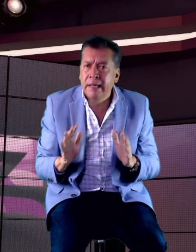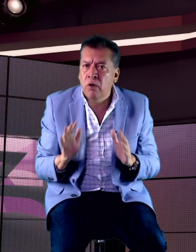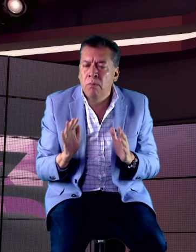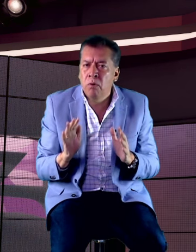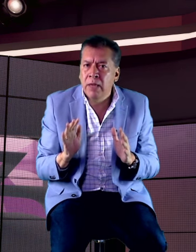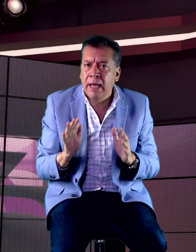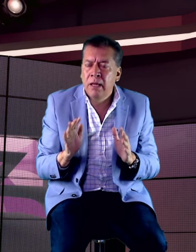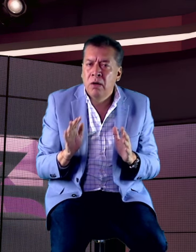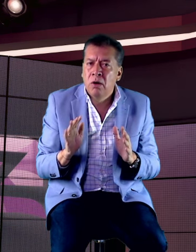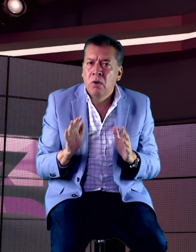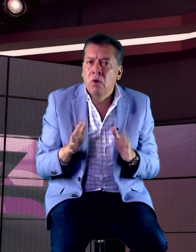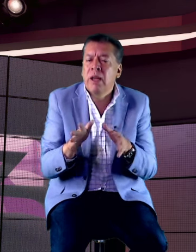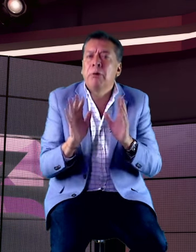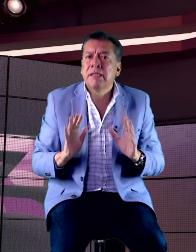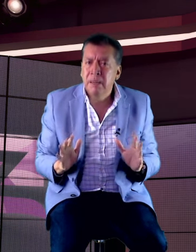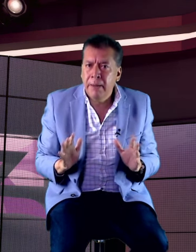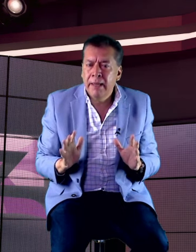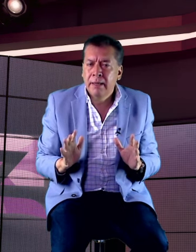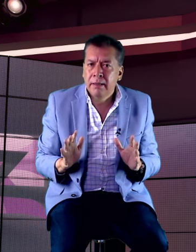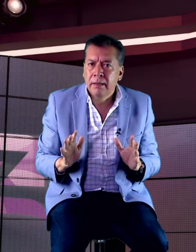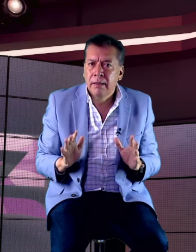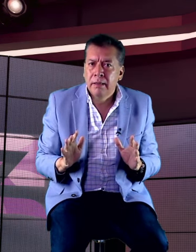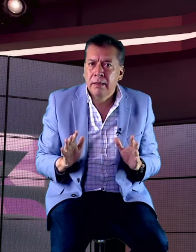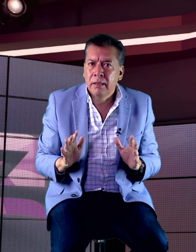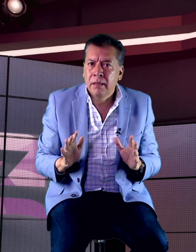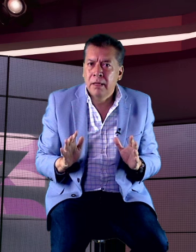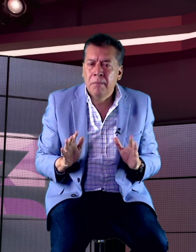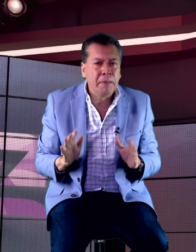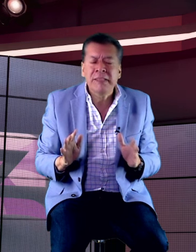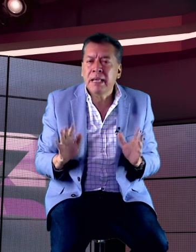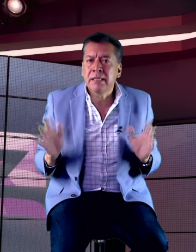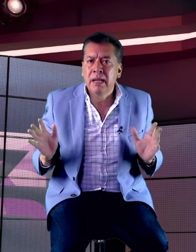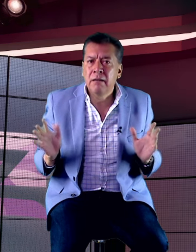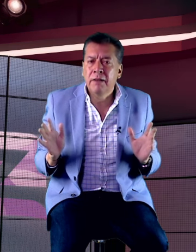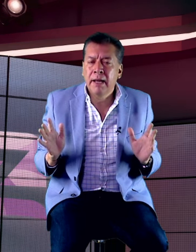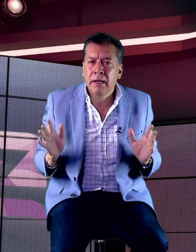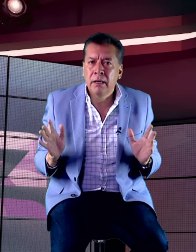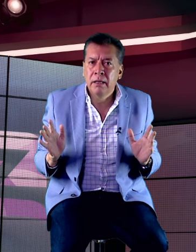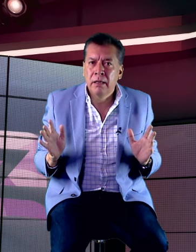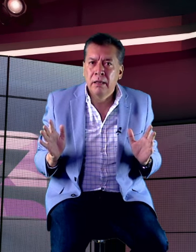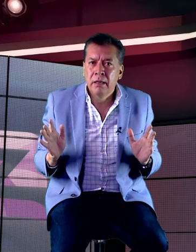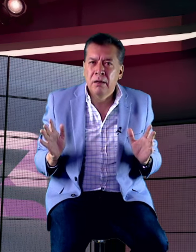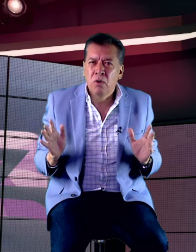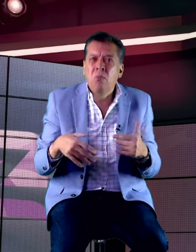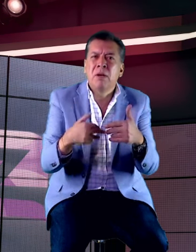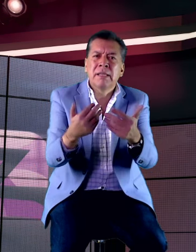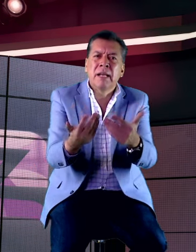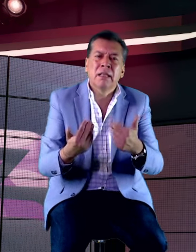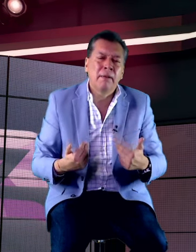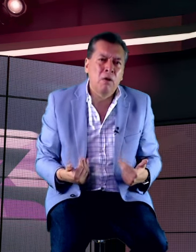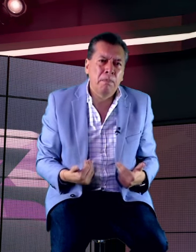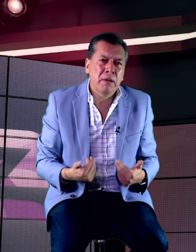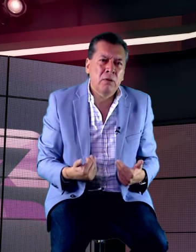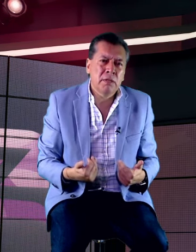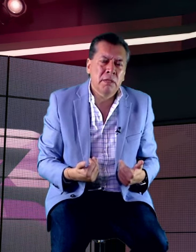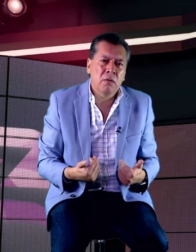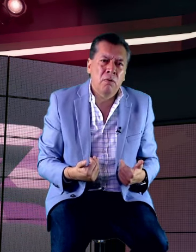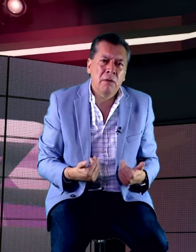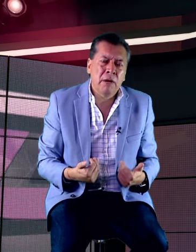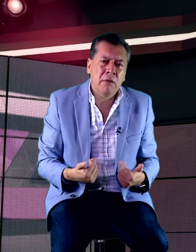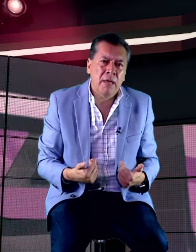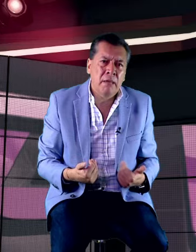gusta que le incomoda o que lo exhibe empieza a descalificar Cómo hacer el trabajo